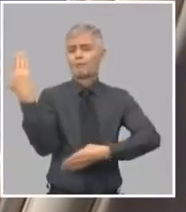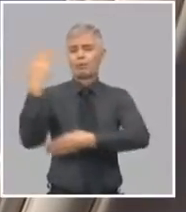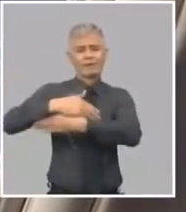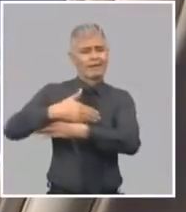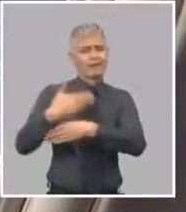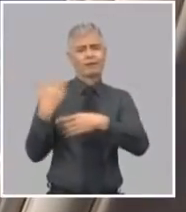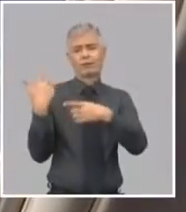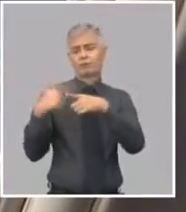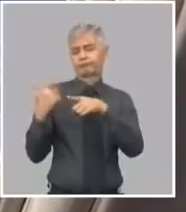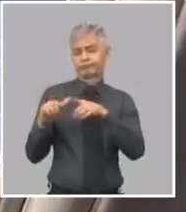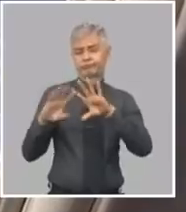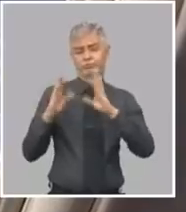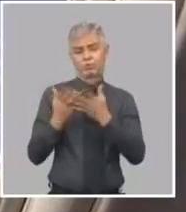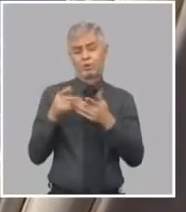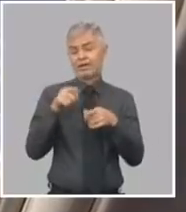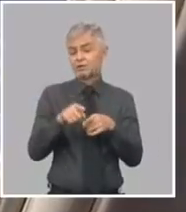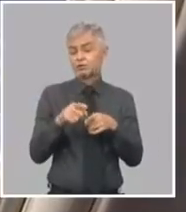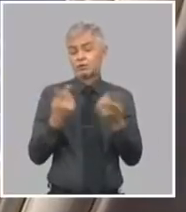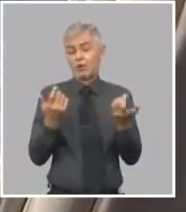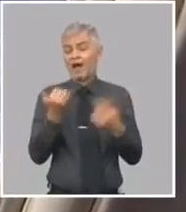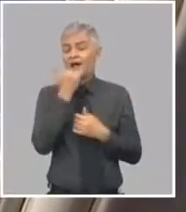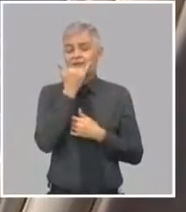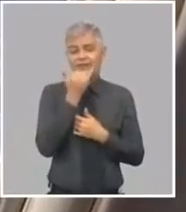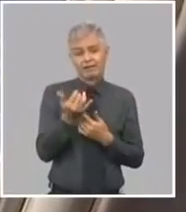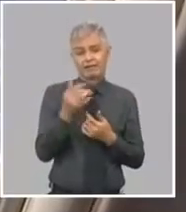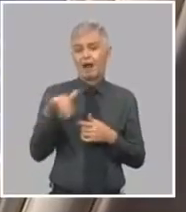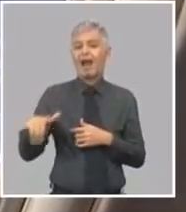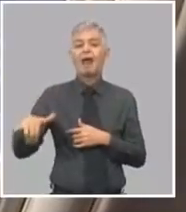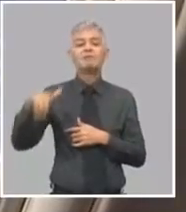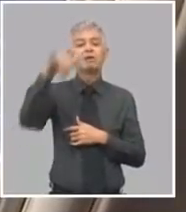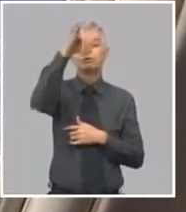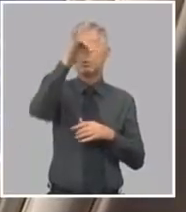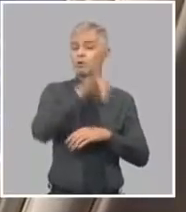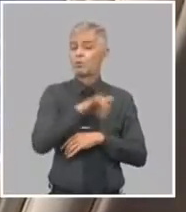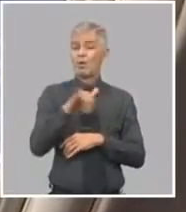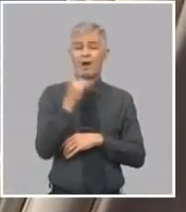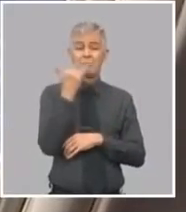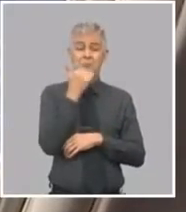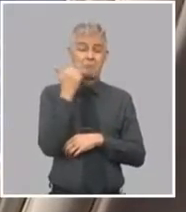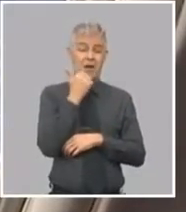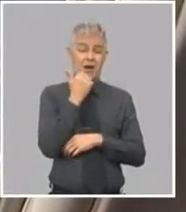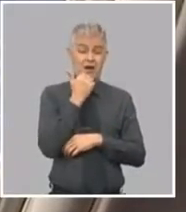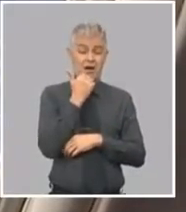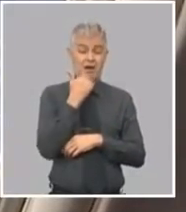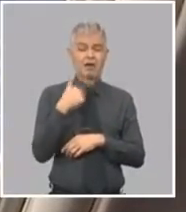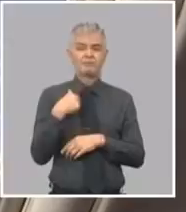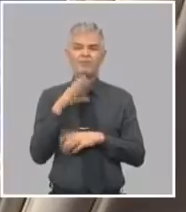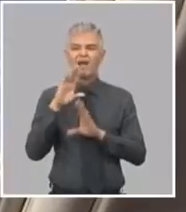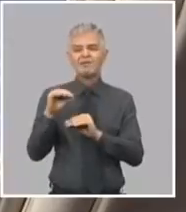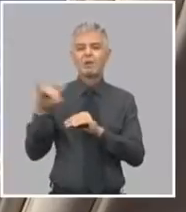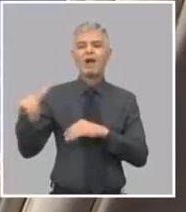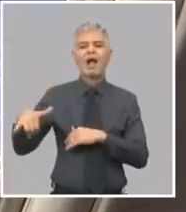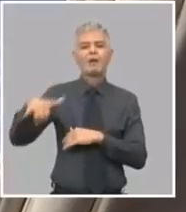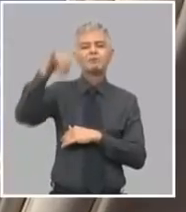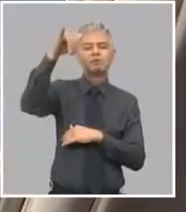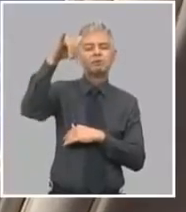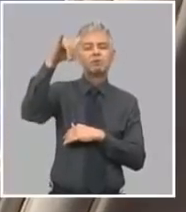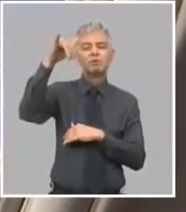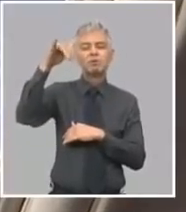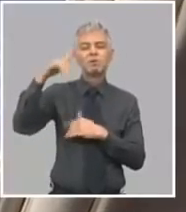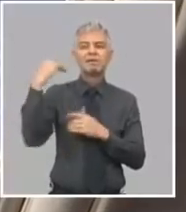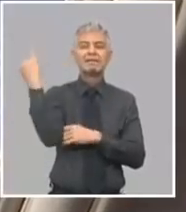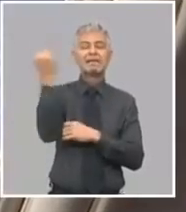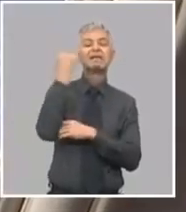eso impacta sobre todo en la aviación, como usted señalaba ahorita. Pero hablando de aviación, la transportación